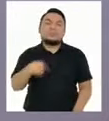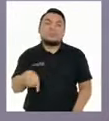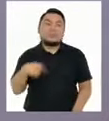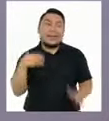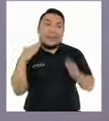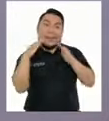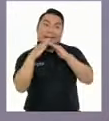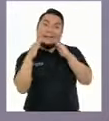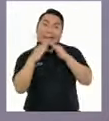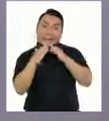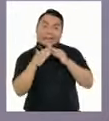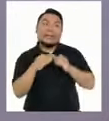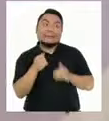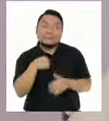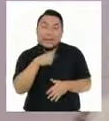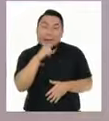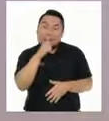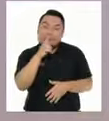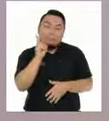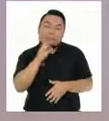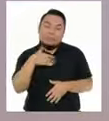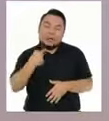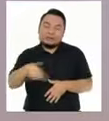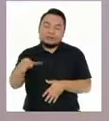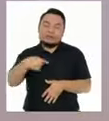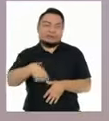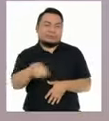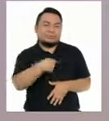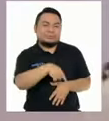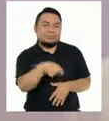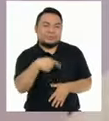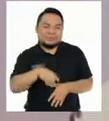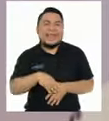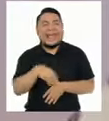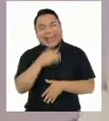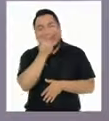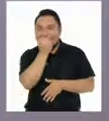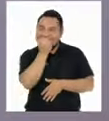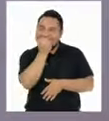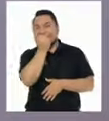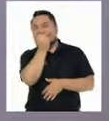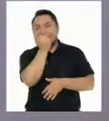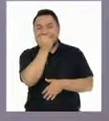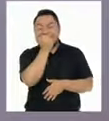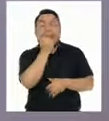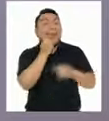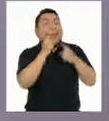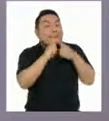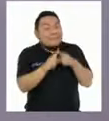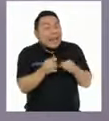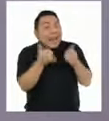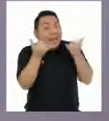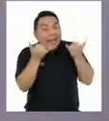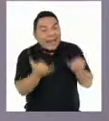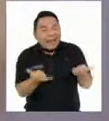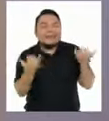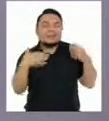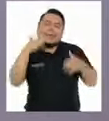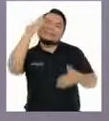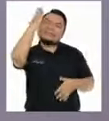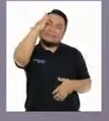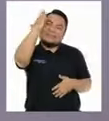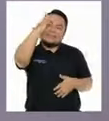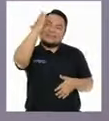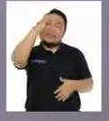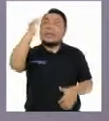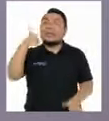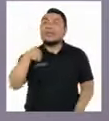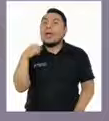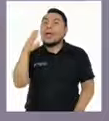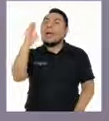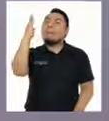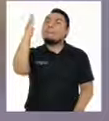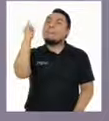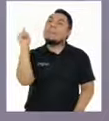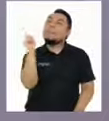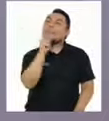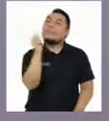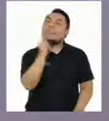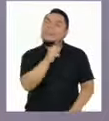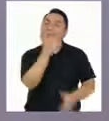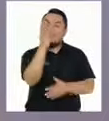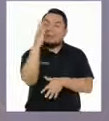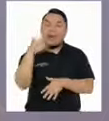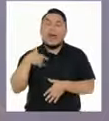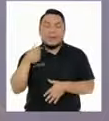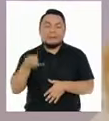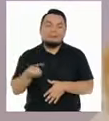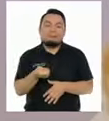casa. Sí. Me imagino. Pero ahora sé pedir para ir al baño y agotada mi